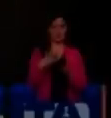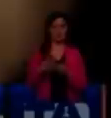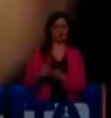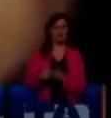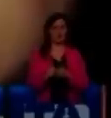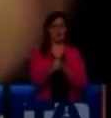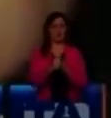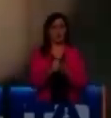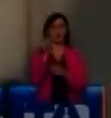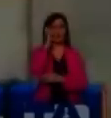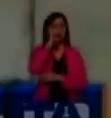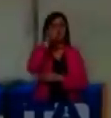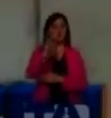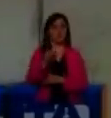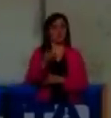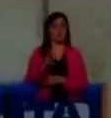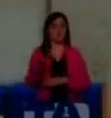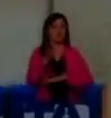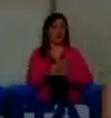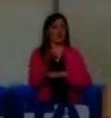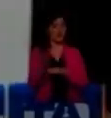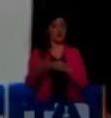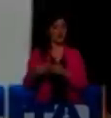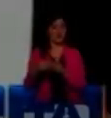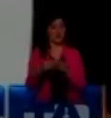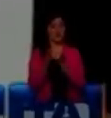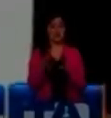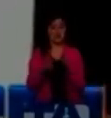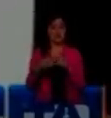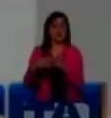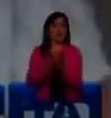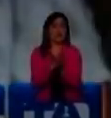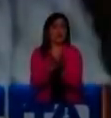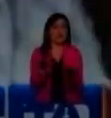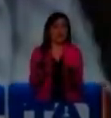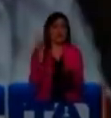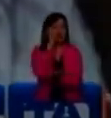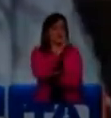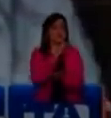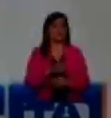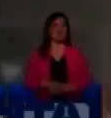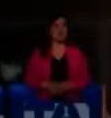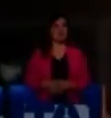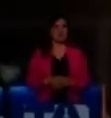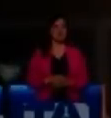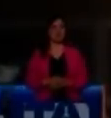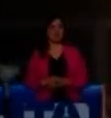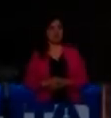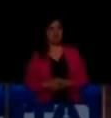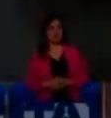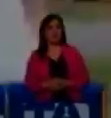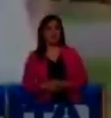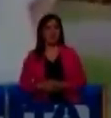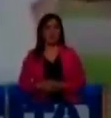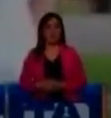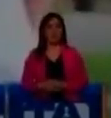no se compliquen tanto como cuando no hay una ruta, como por ejemplo poner agua. Poner agua es realmente importante, poner